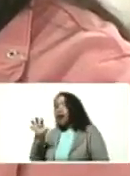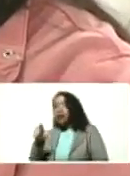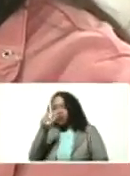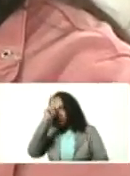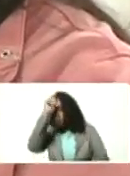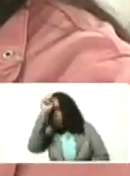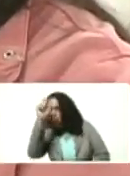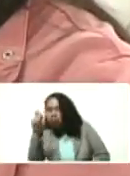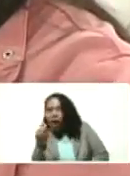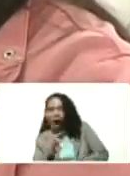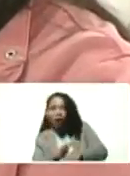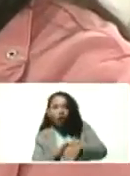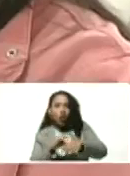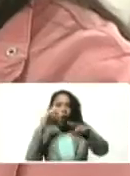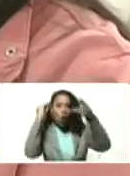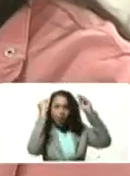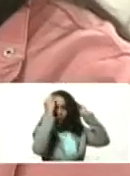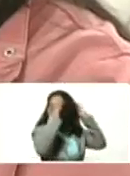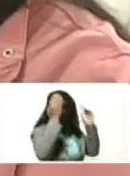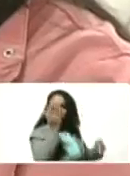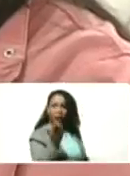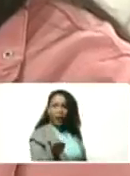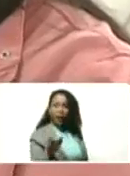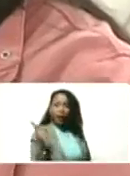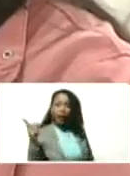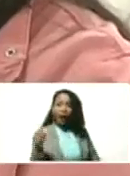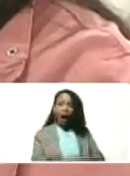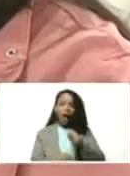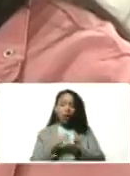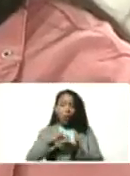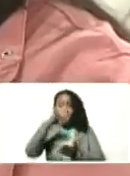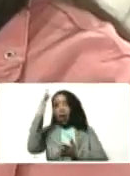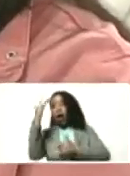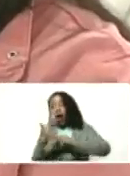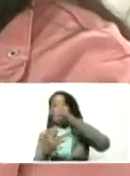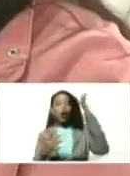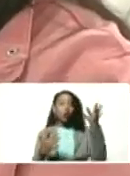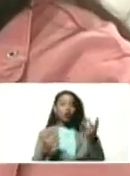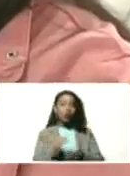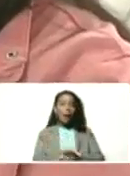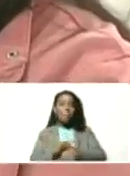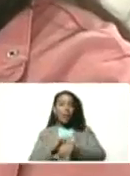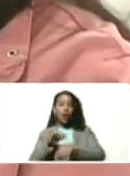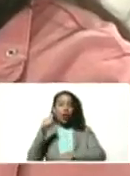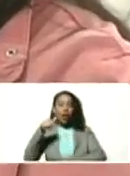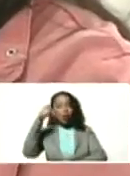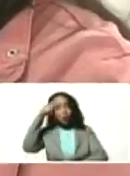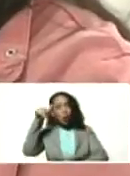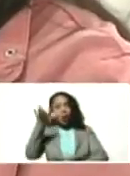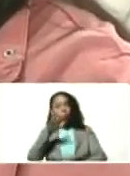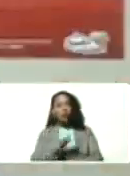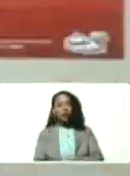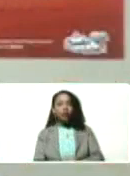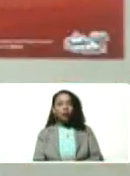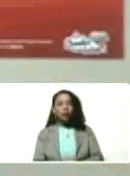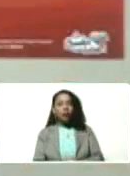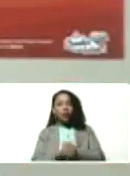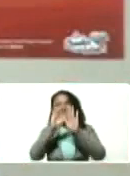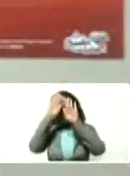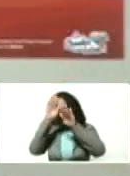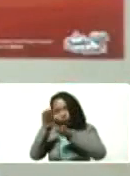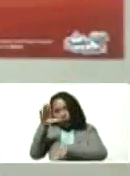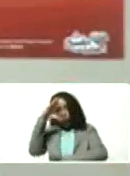reconocen al doctor José Gregorio Hernández de que ha hecho milagro. Entonces, médico del pueblo. Médico del pueblo. Siervo de los